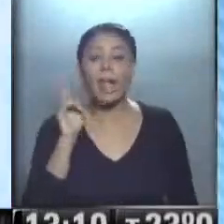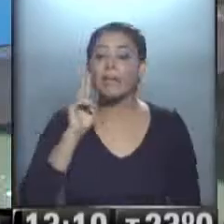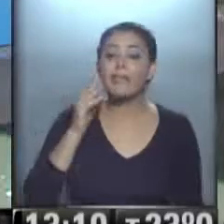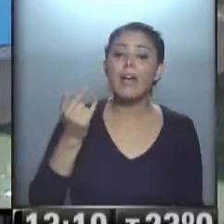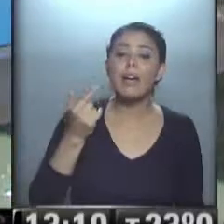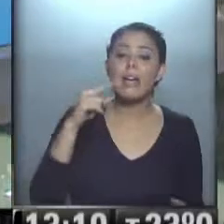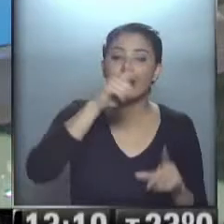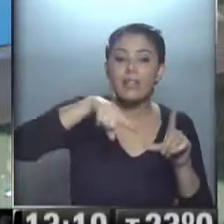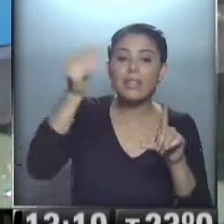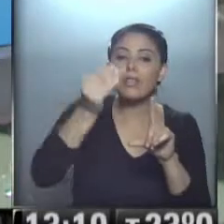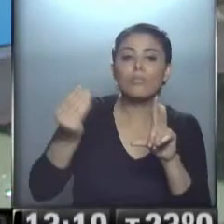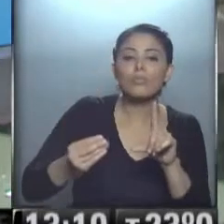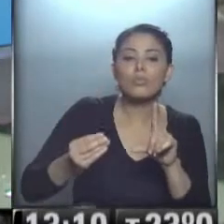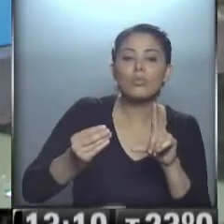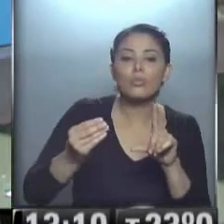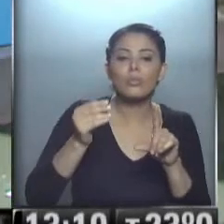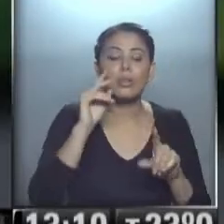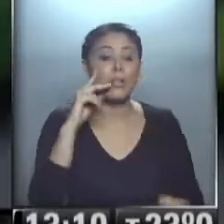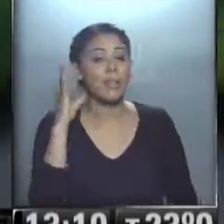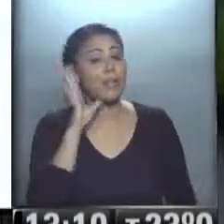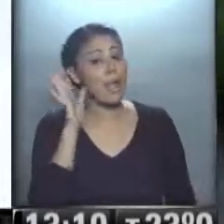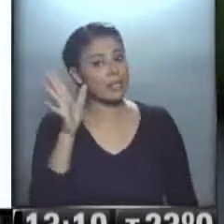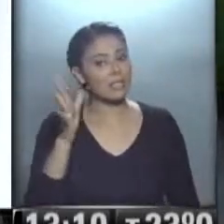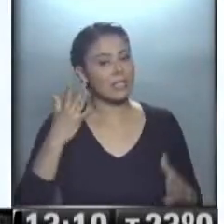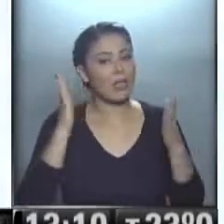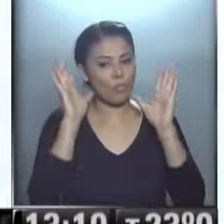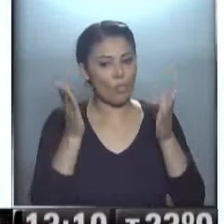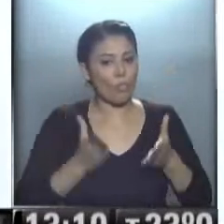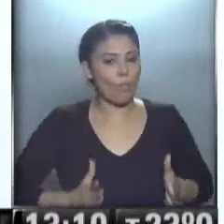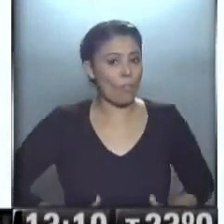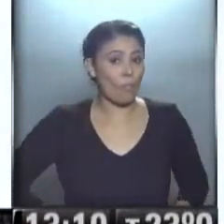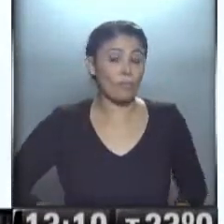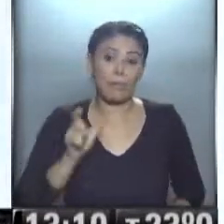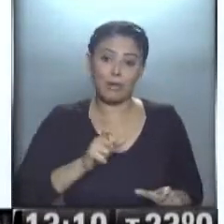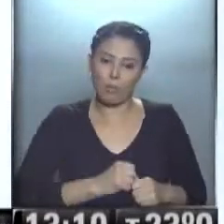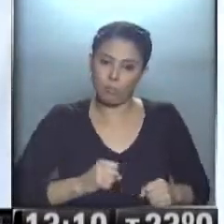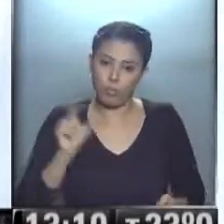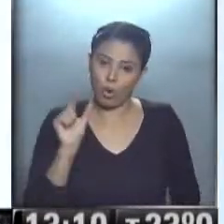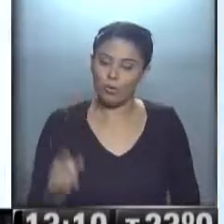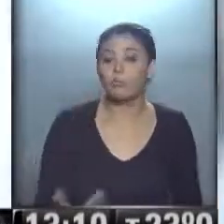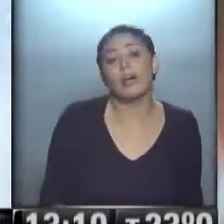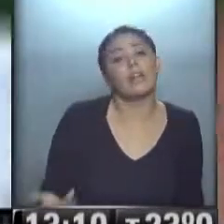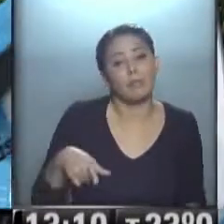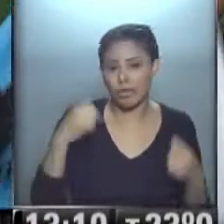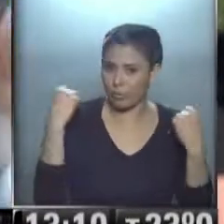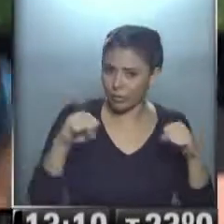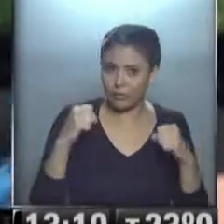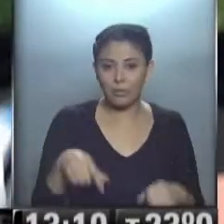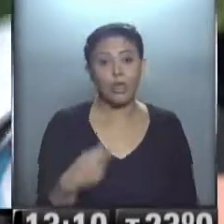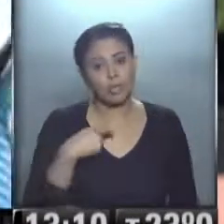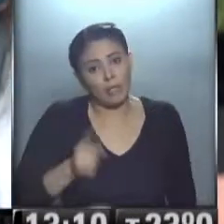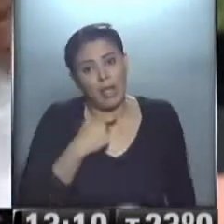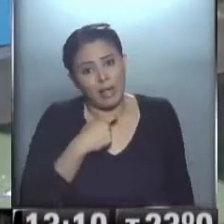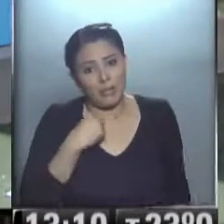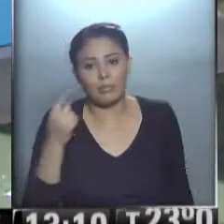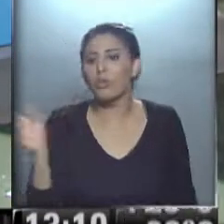A ver el simbolito. Demasiado entallada para gente con un poquito de exceso. Están en estado físico. Bueno, pero yo también me la quiero poner.